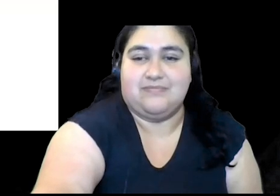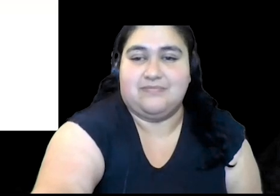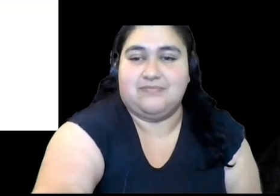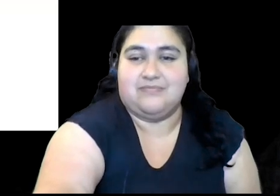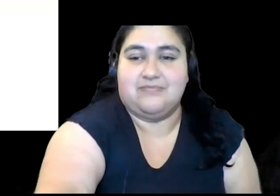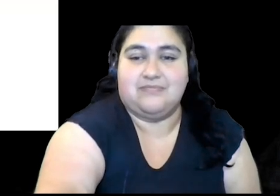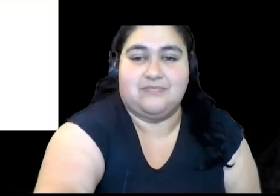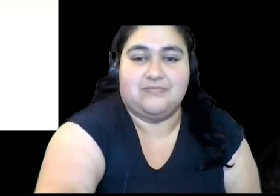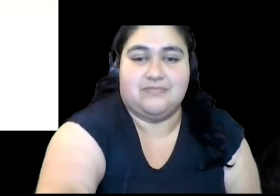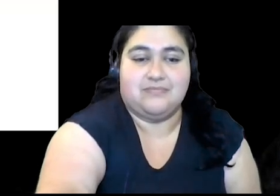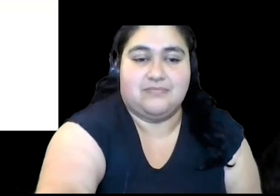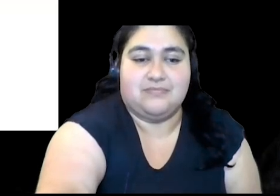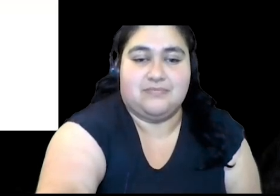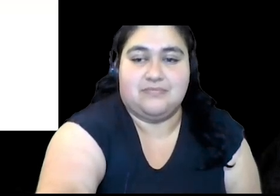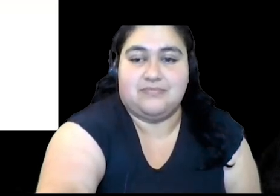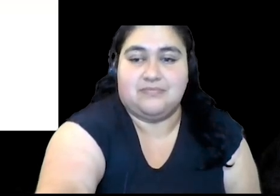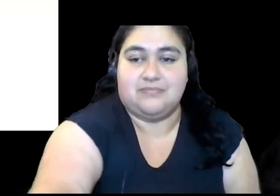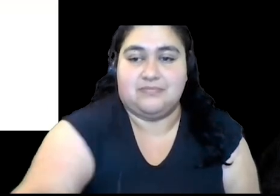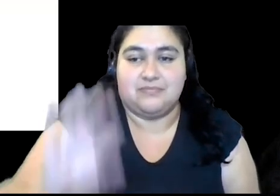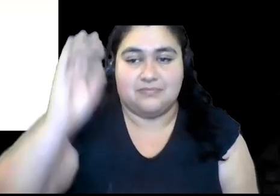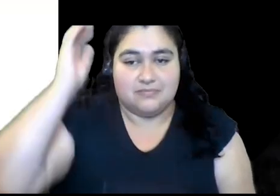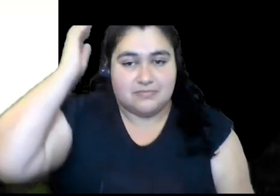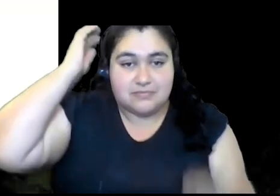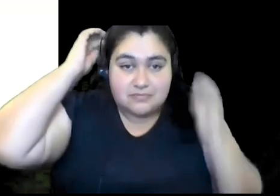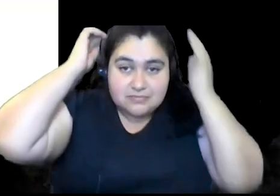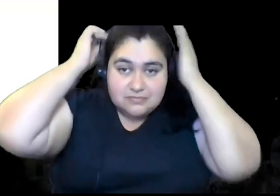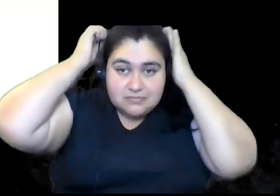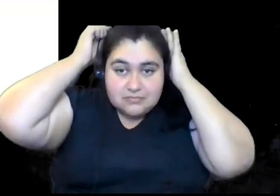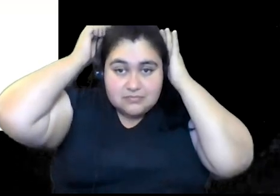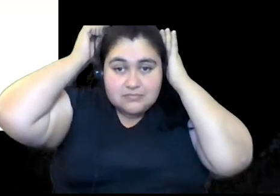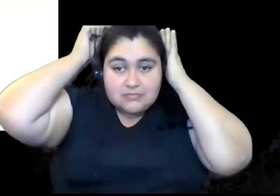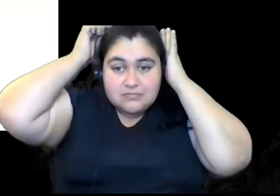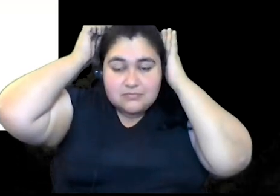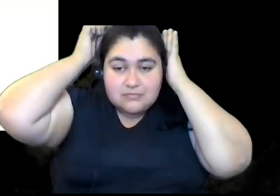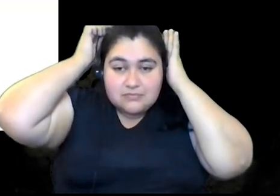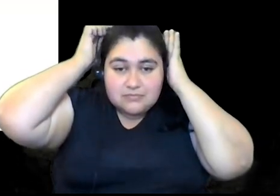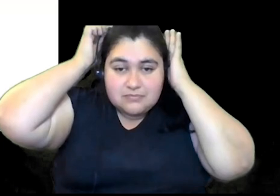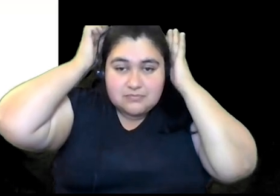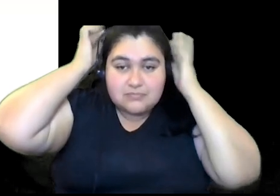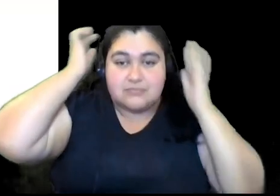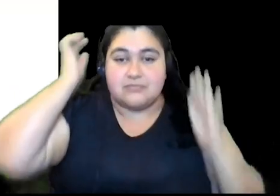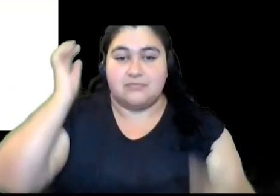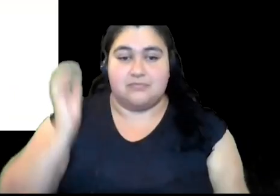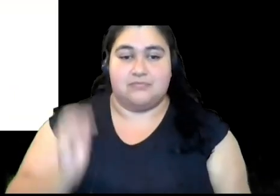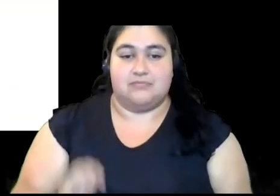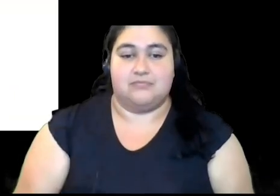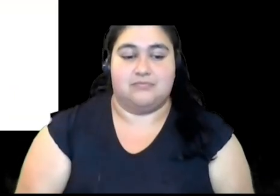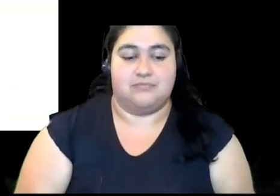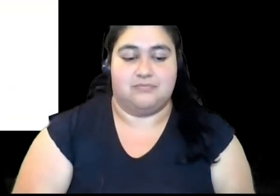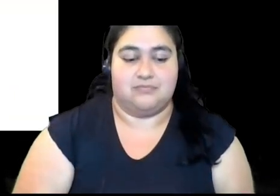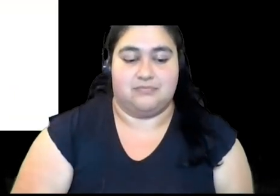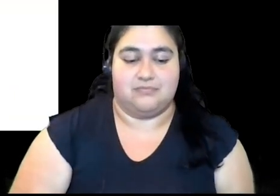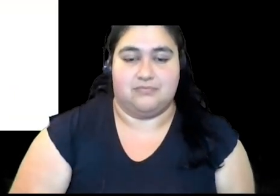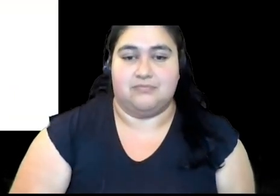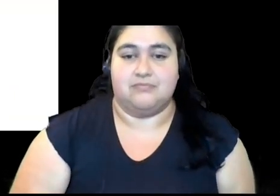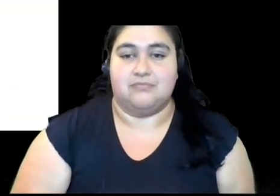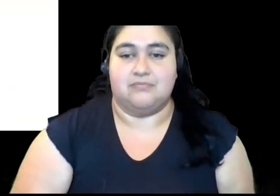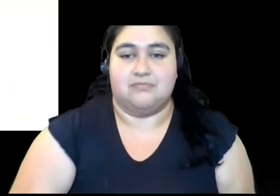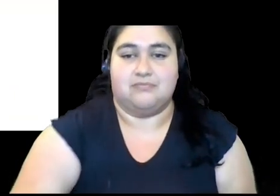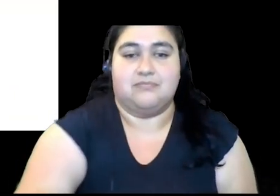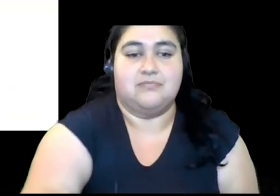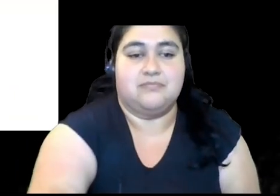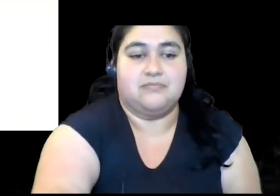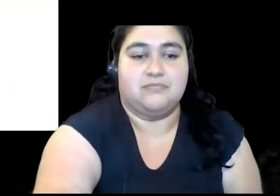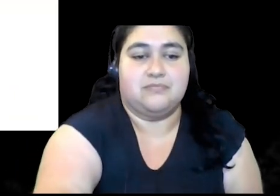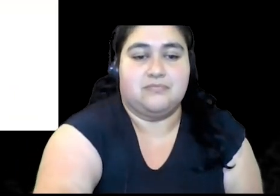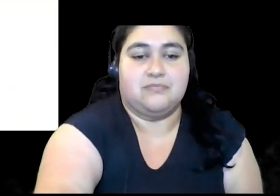Hola. Sí, Cristina, mejor hacemos las preguntas al final, ¿te parece? por supuesto, así Ok, podemos cerrar